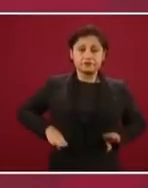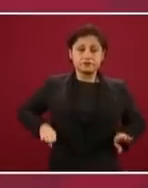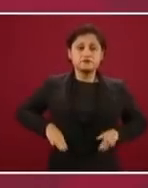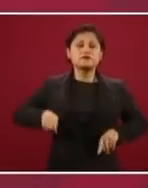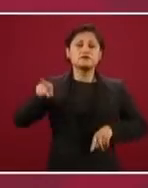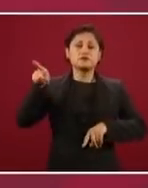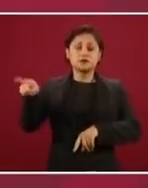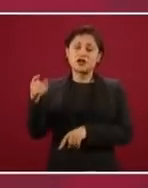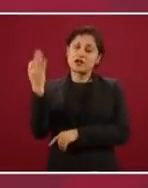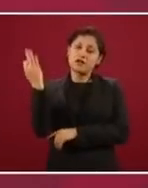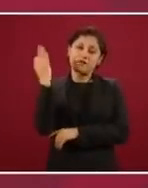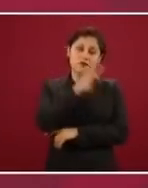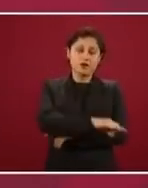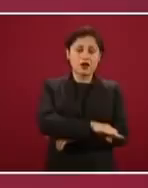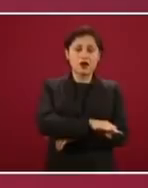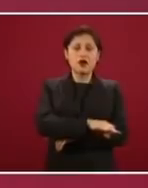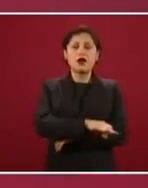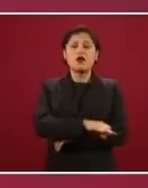electoral